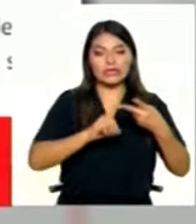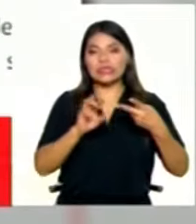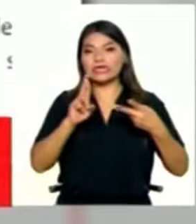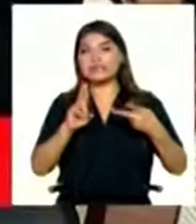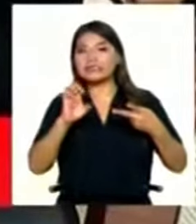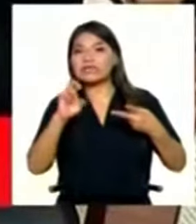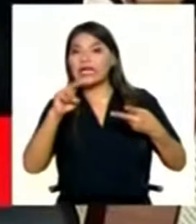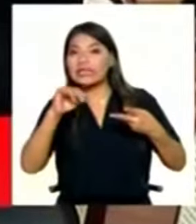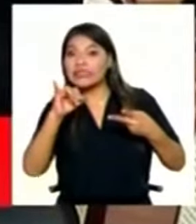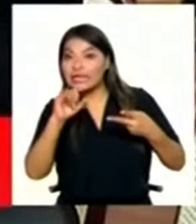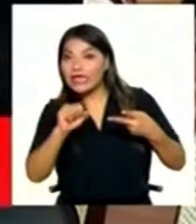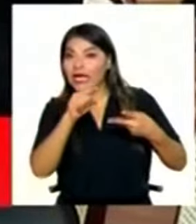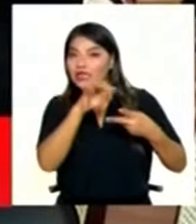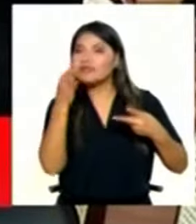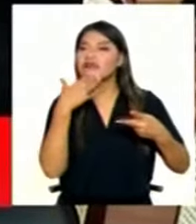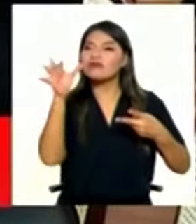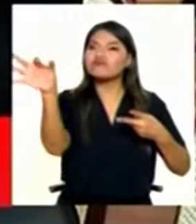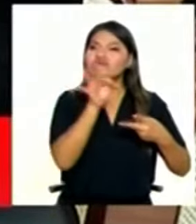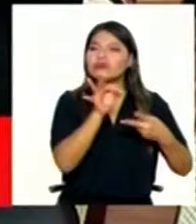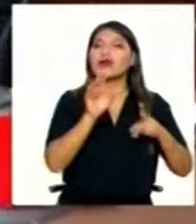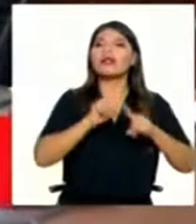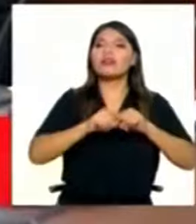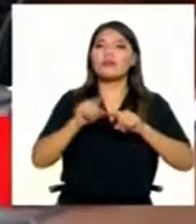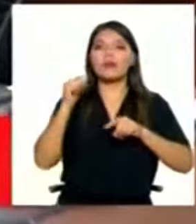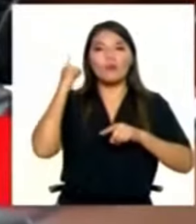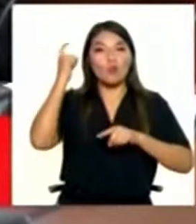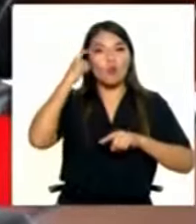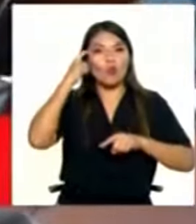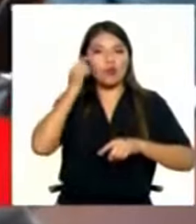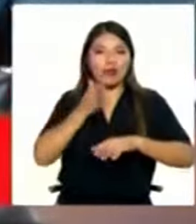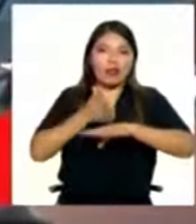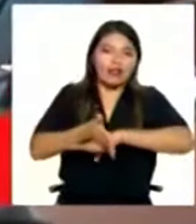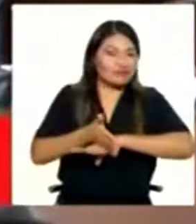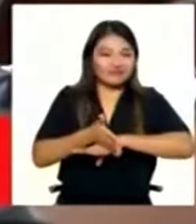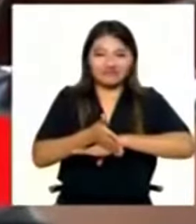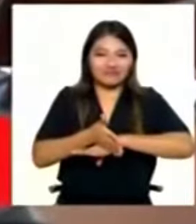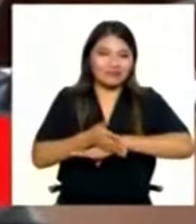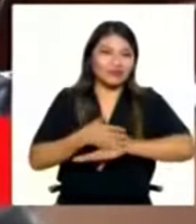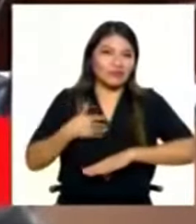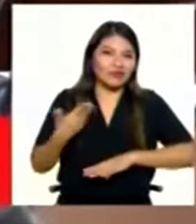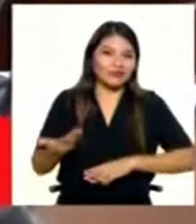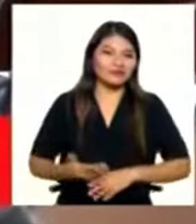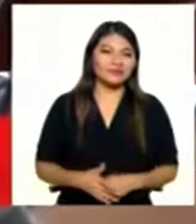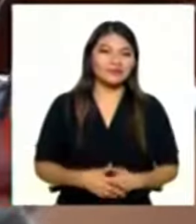opinan que habrá injerencia del poder político sobre estas decisiones.